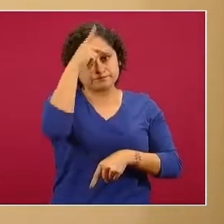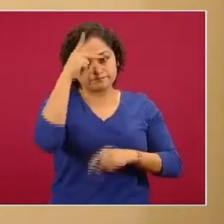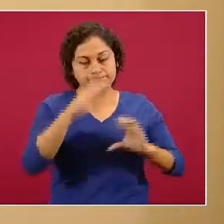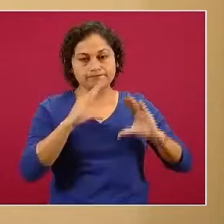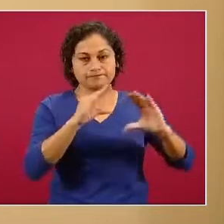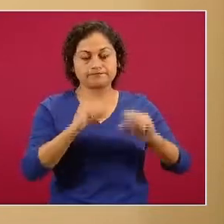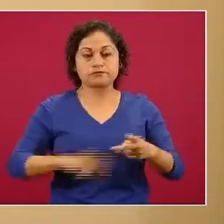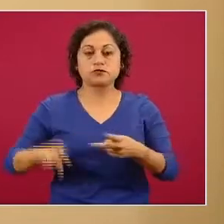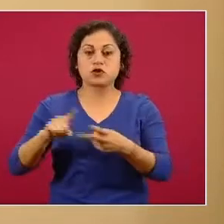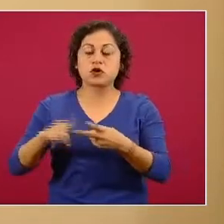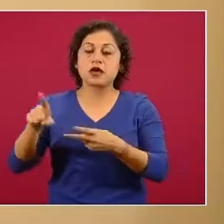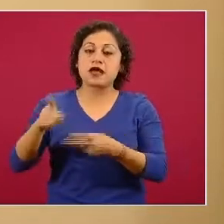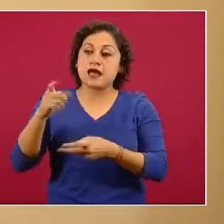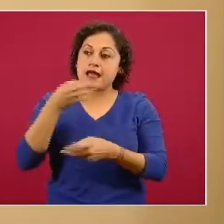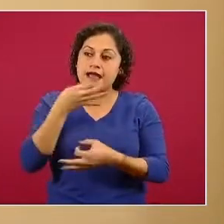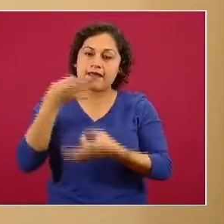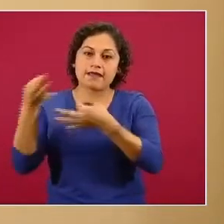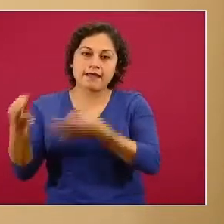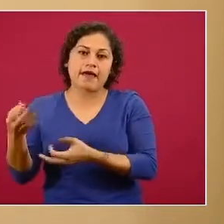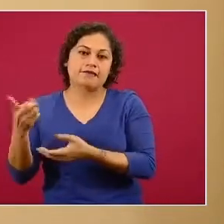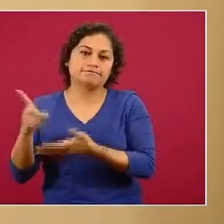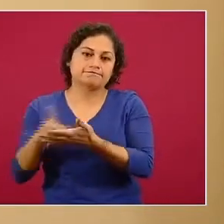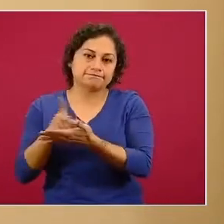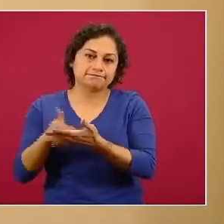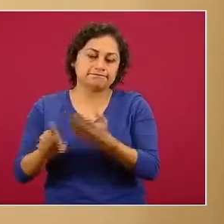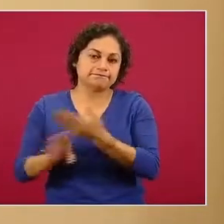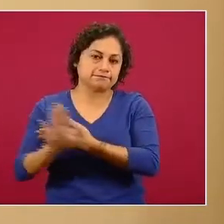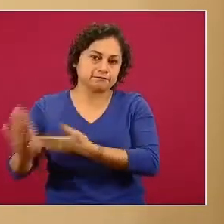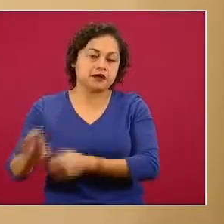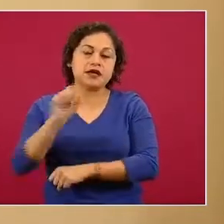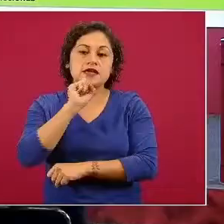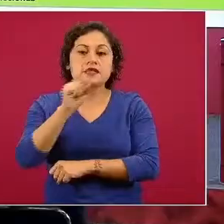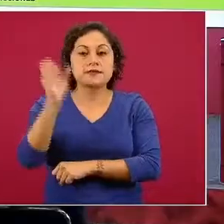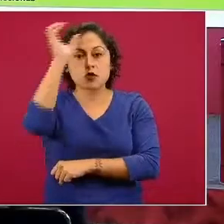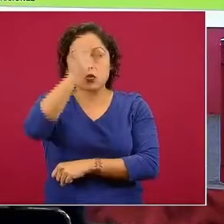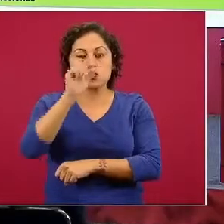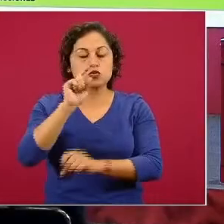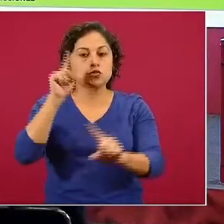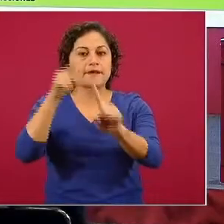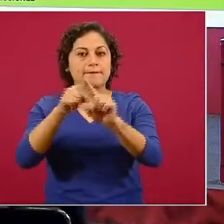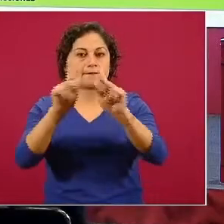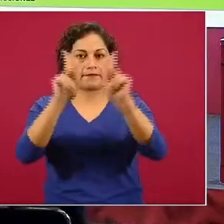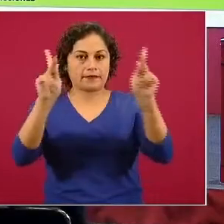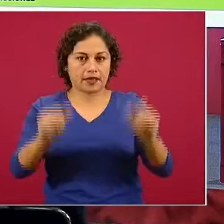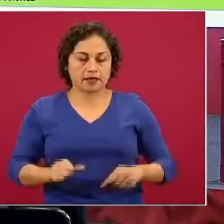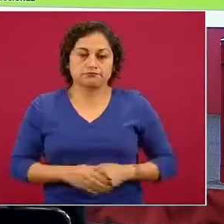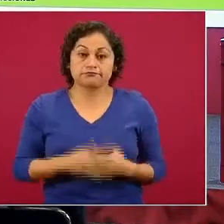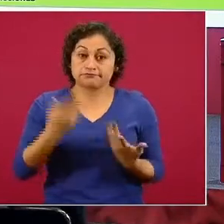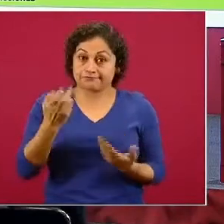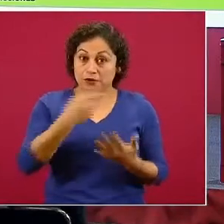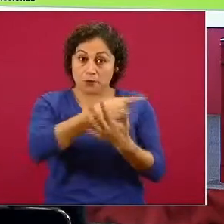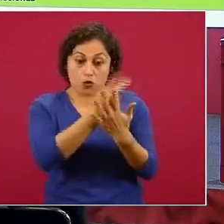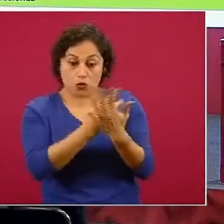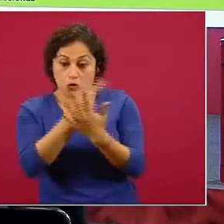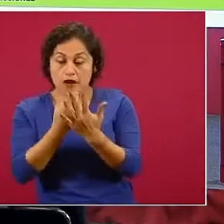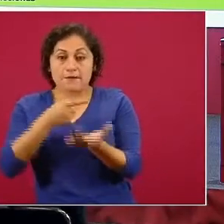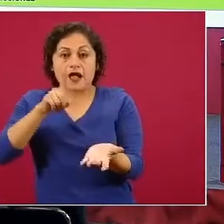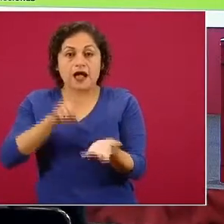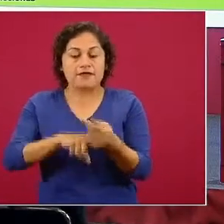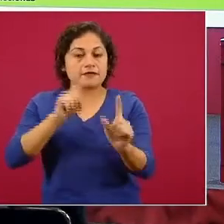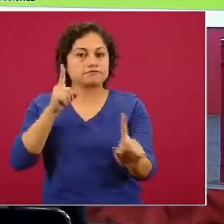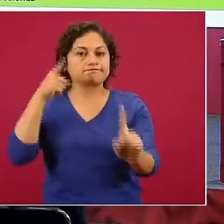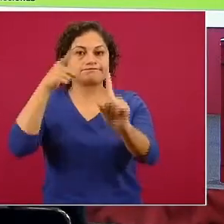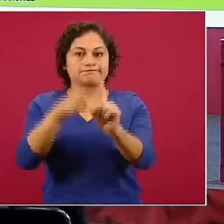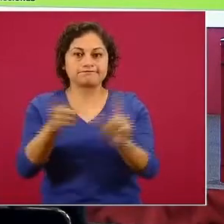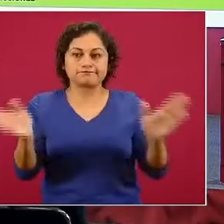cultura de paz. Entonces, eso hace que los programas se magnifiquen, que podamos hacer promoción de salud de